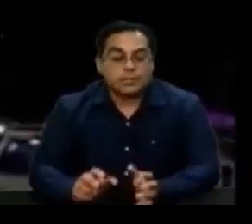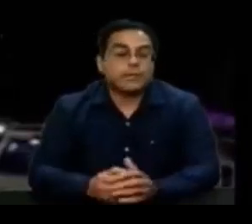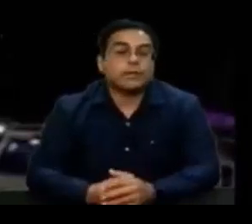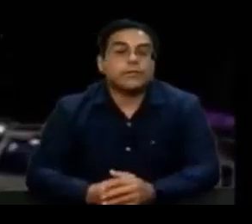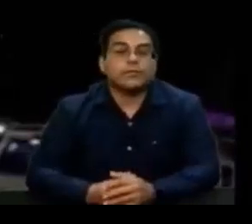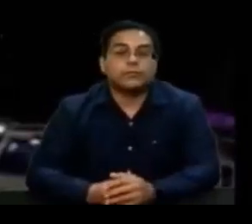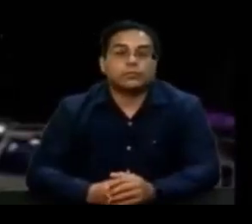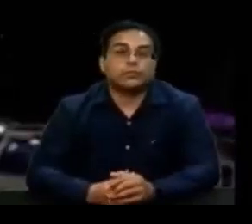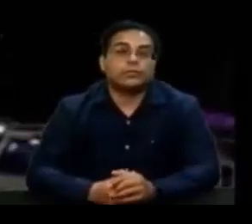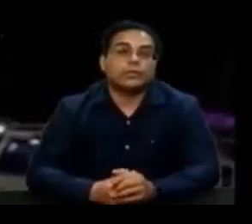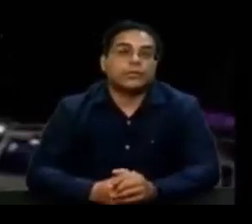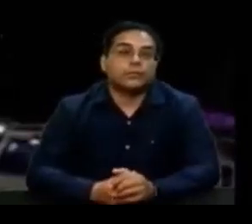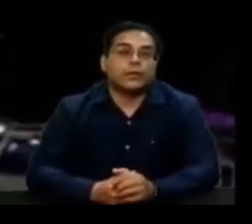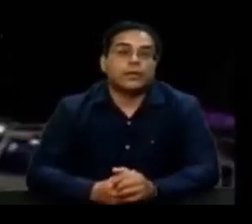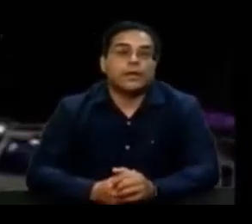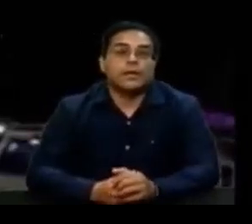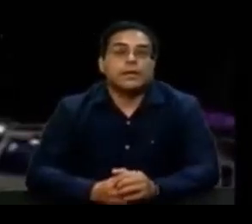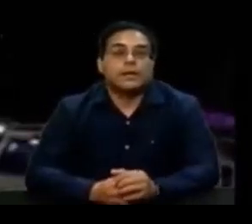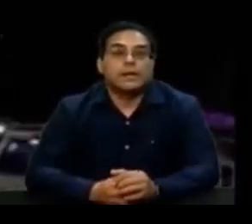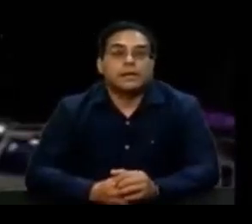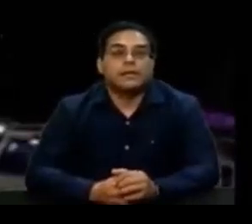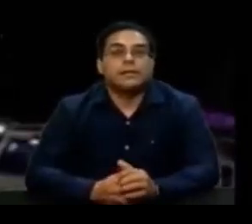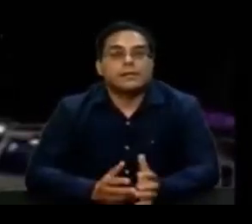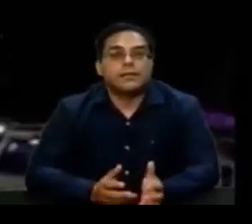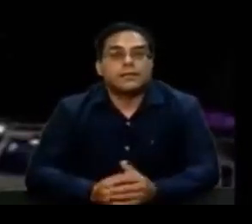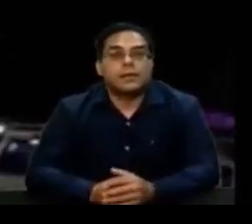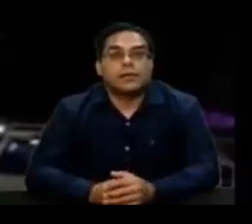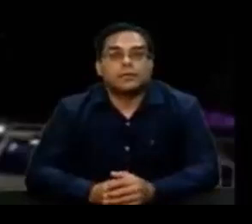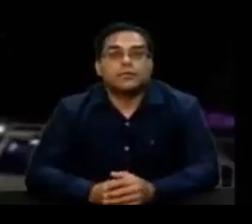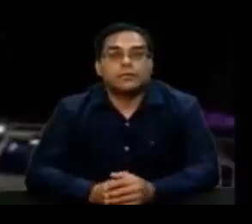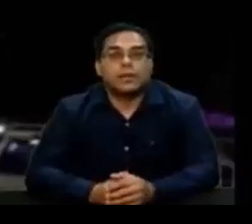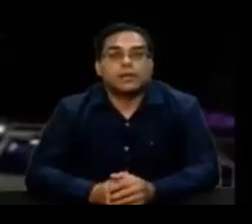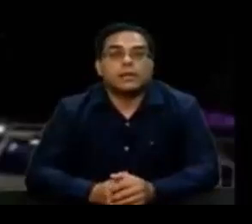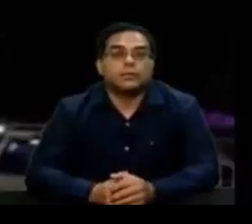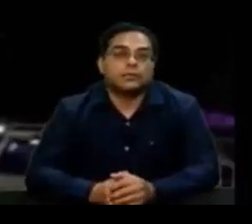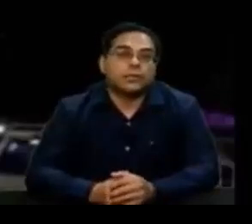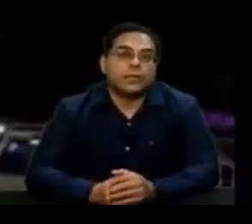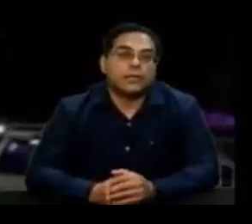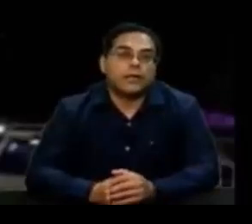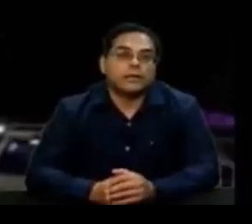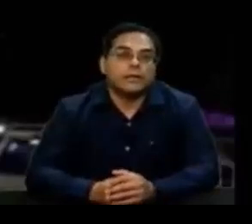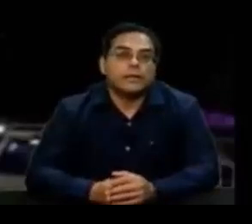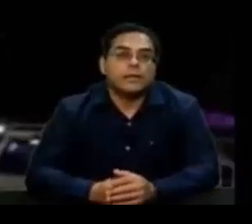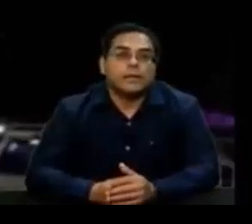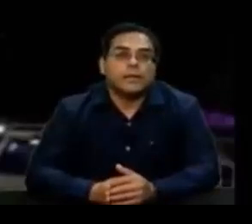Hablando de la fractura Lefort 2, que es una fractura que ya interesa la fractura nasofrontal y los huesos